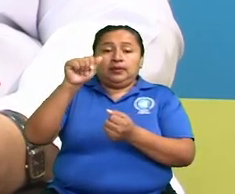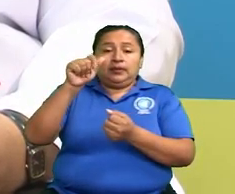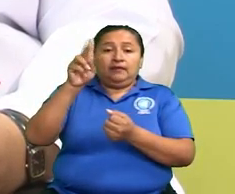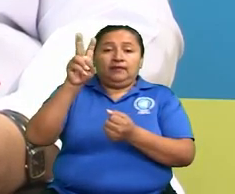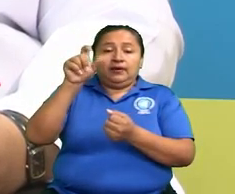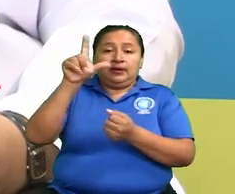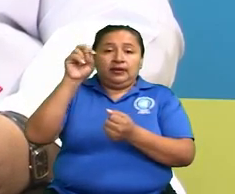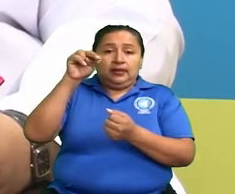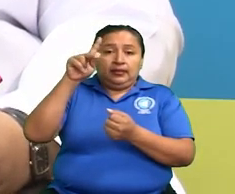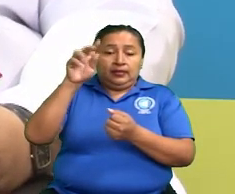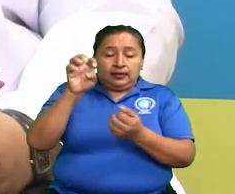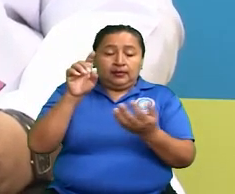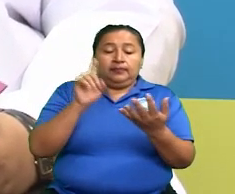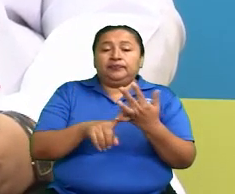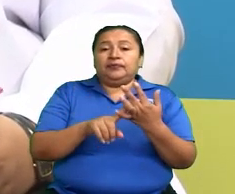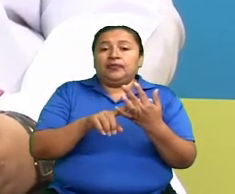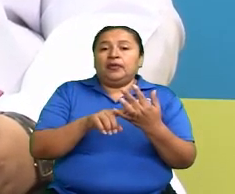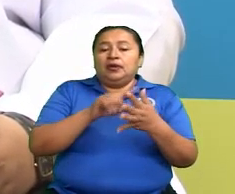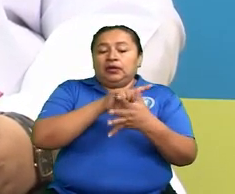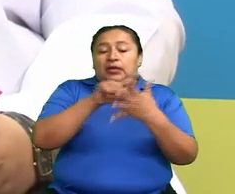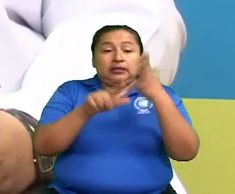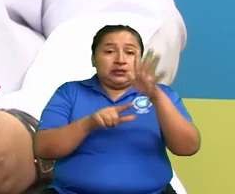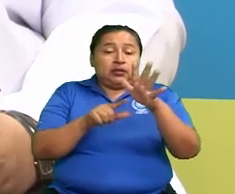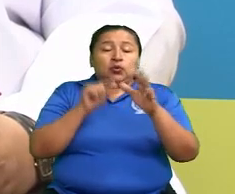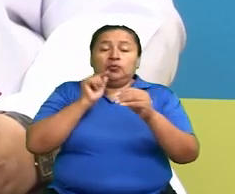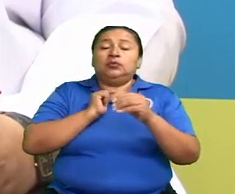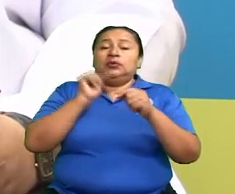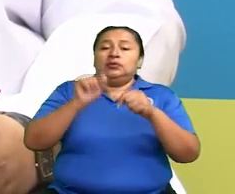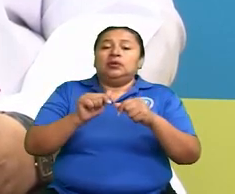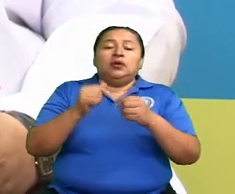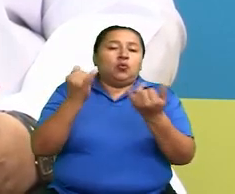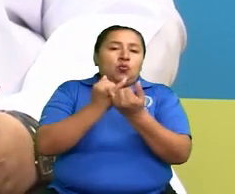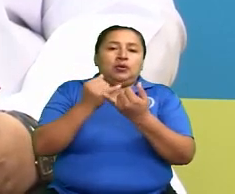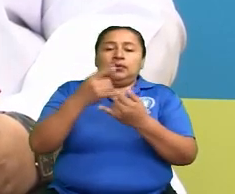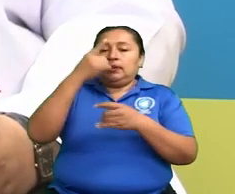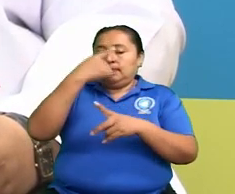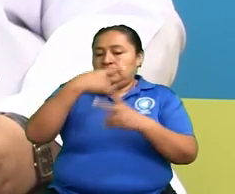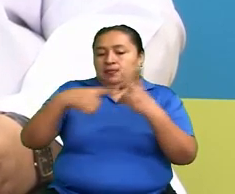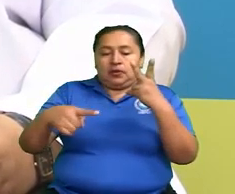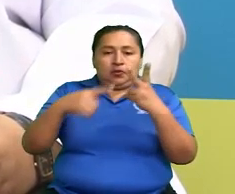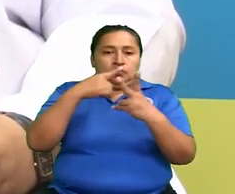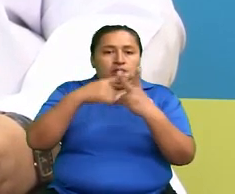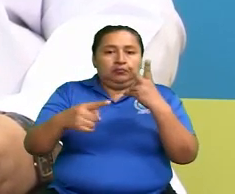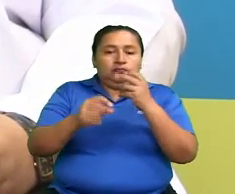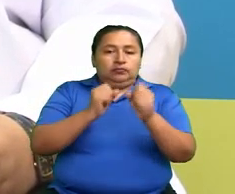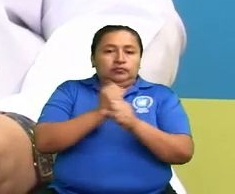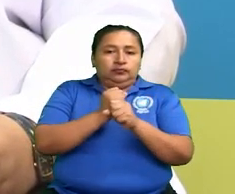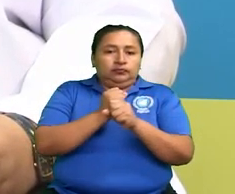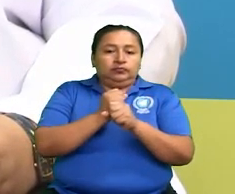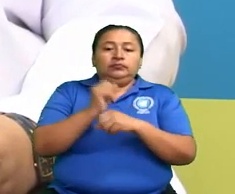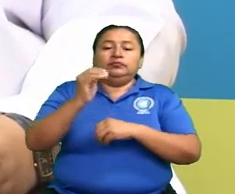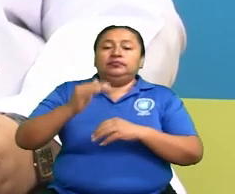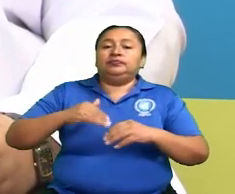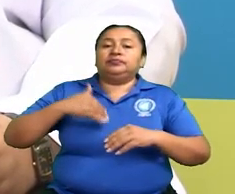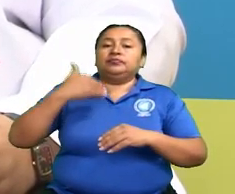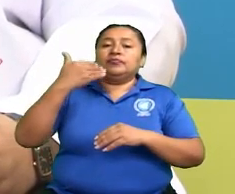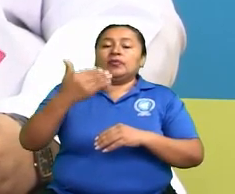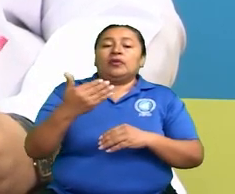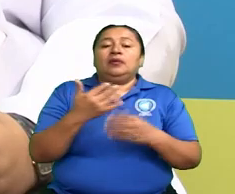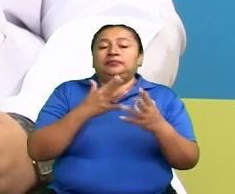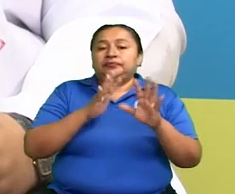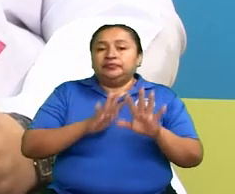tétano y doferina, que se aplica igual al año y medio. Posteriormente, nosotros tenemos dentro